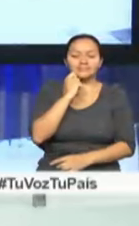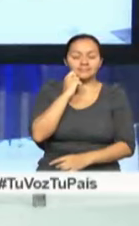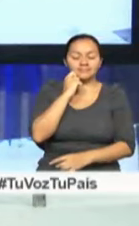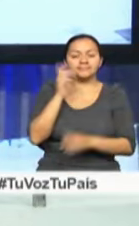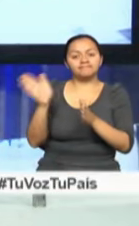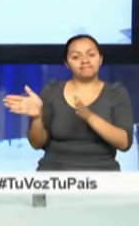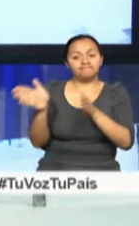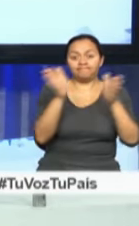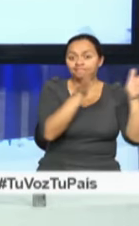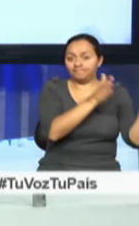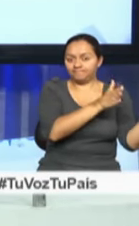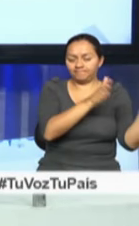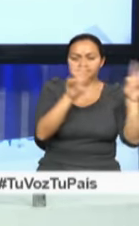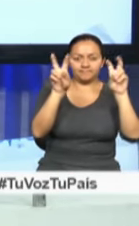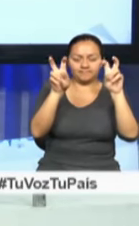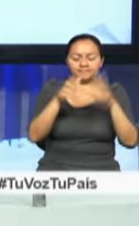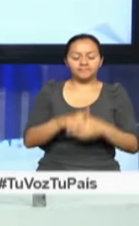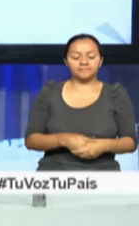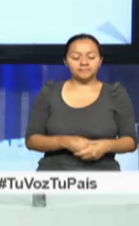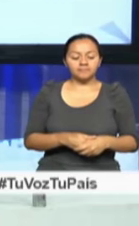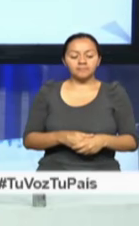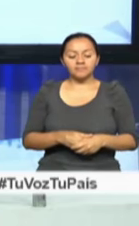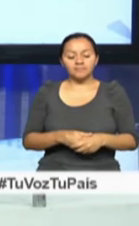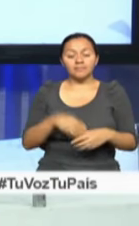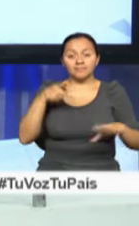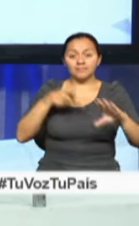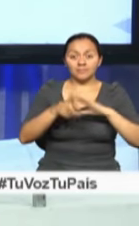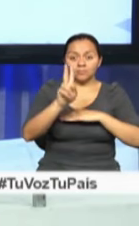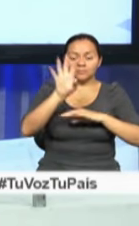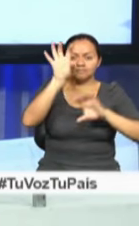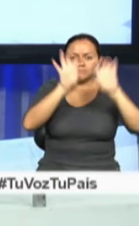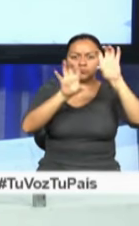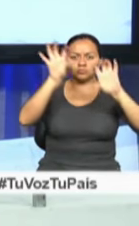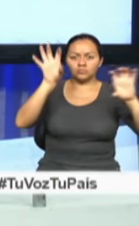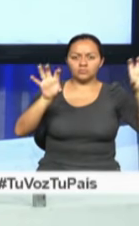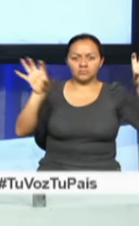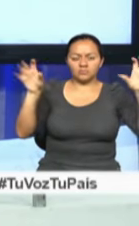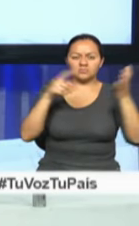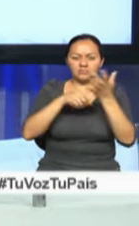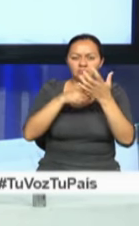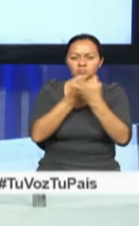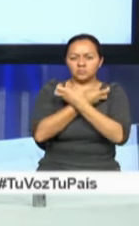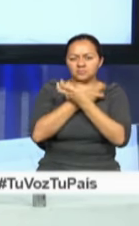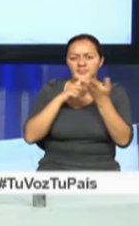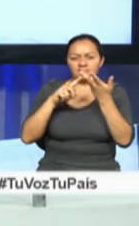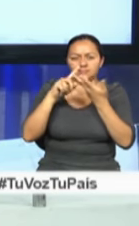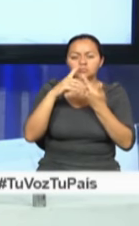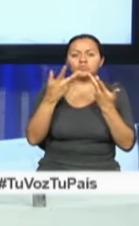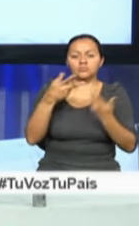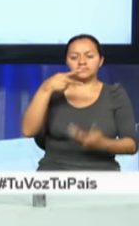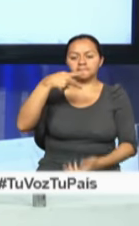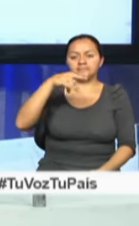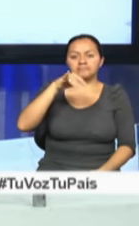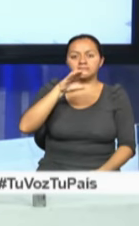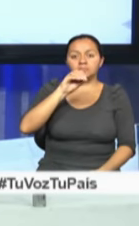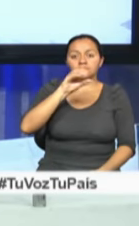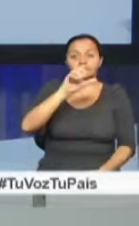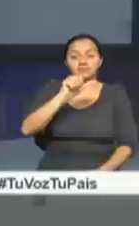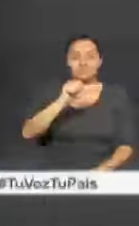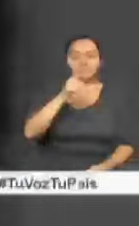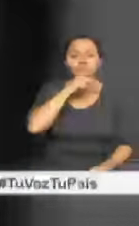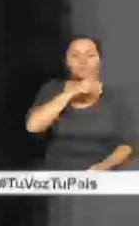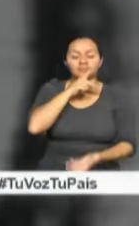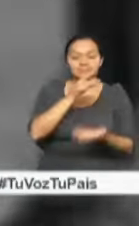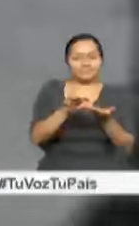Cambiamos de tema, se inauguró el primer museo arqueológico en el país, ubicado en la parroquia Picoazá, en Puerto Viejo.